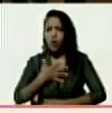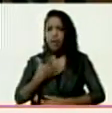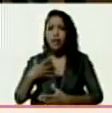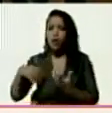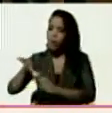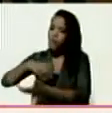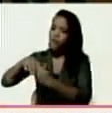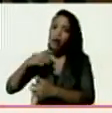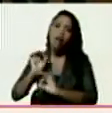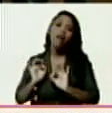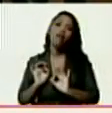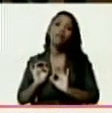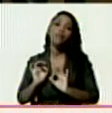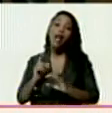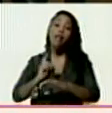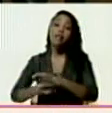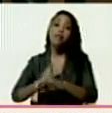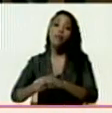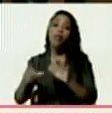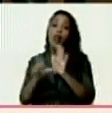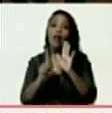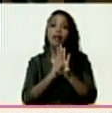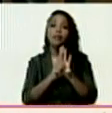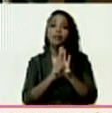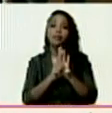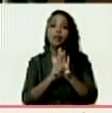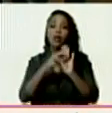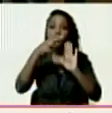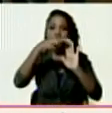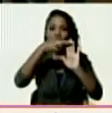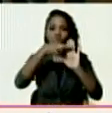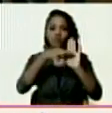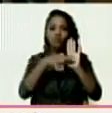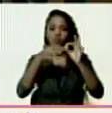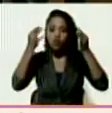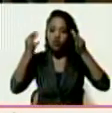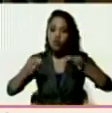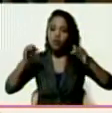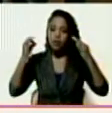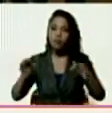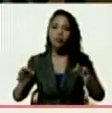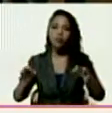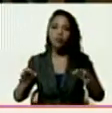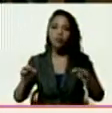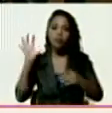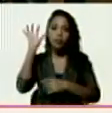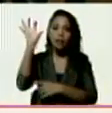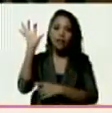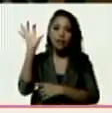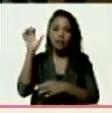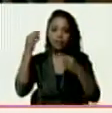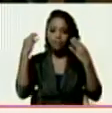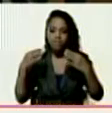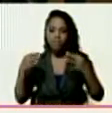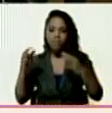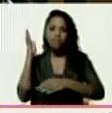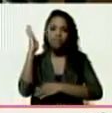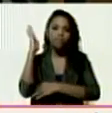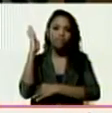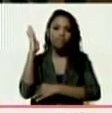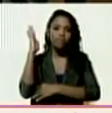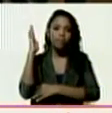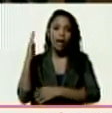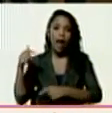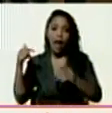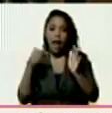nuestro Parlamento y del Templo de las Leyes. La normalización del país y la normalización del Parlamento es parte de